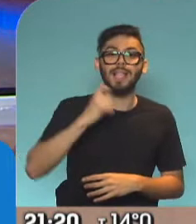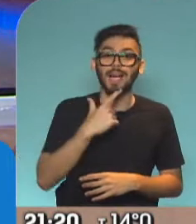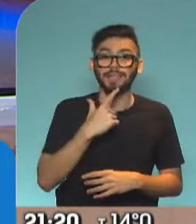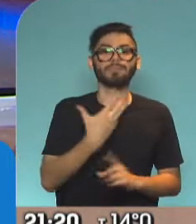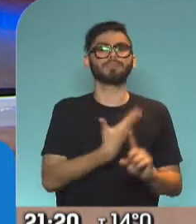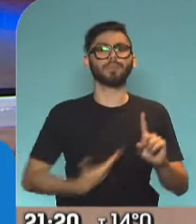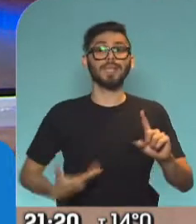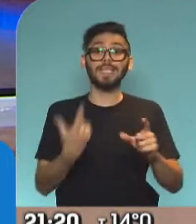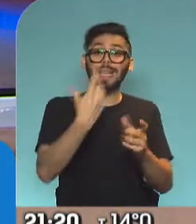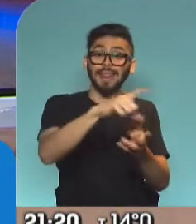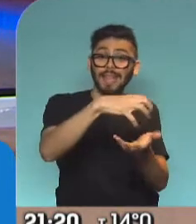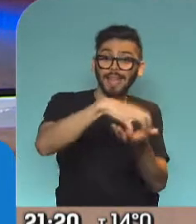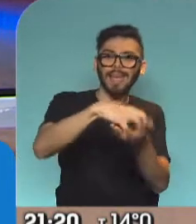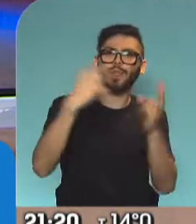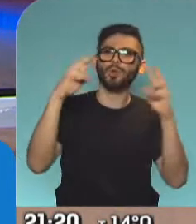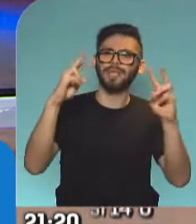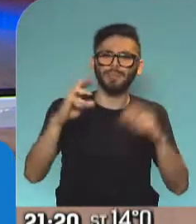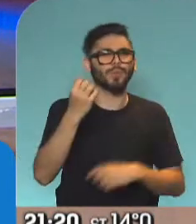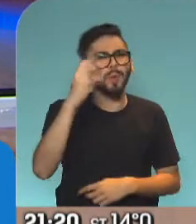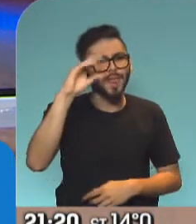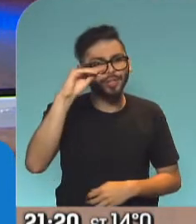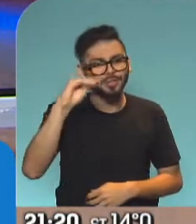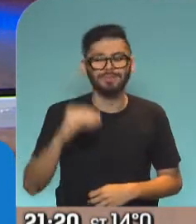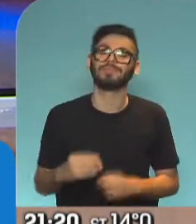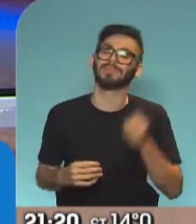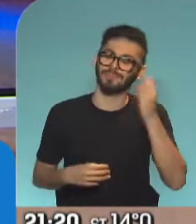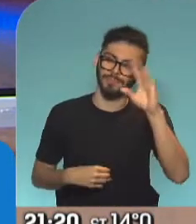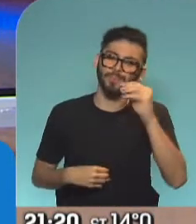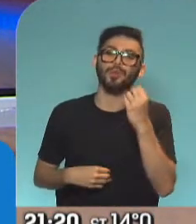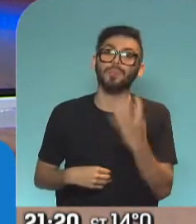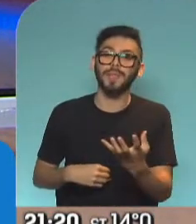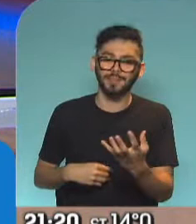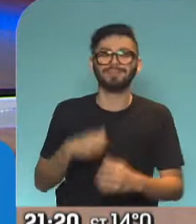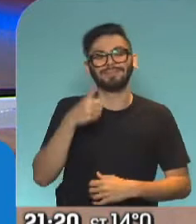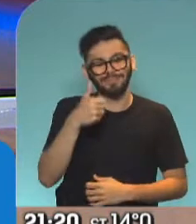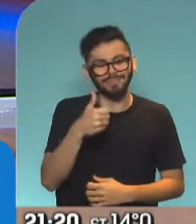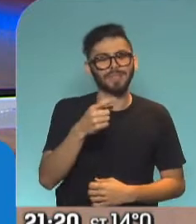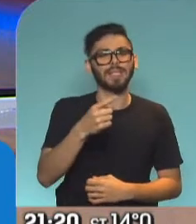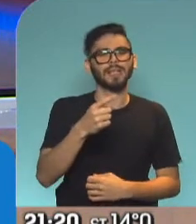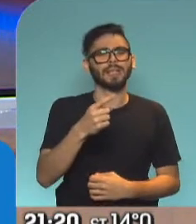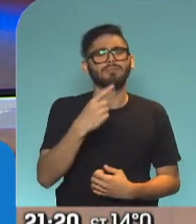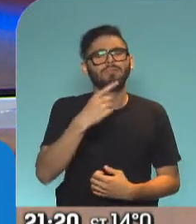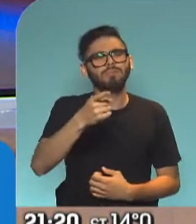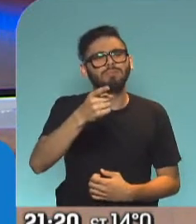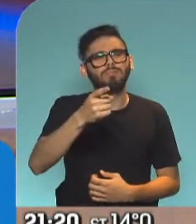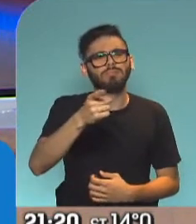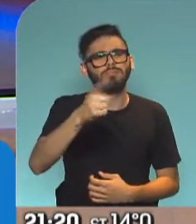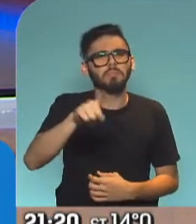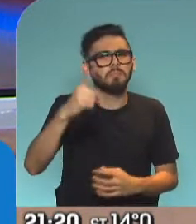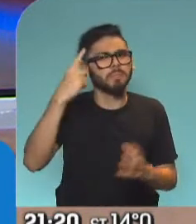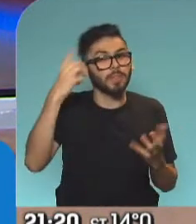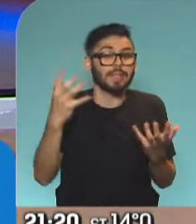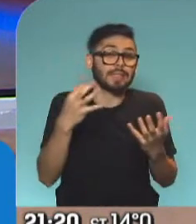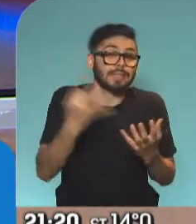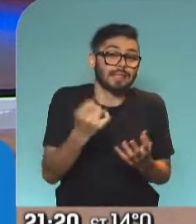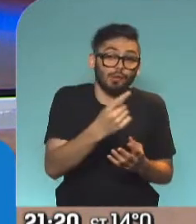noches. Buenas noches, ¿cómo están? Muy bien. Cuéntenos primero qué le parece. Seguramente ustedes están conformes con la